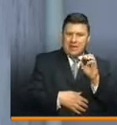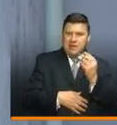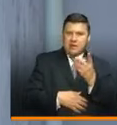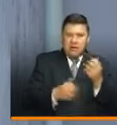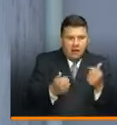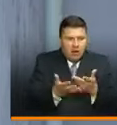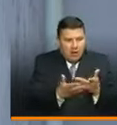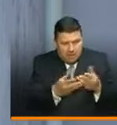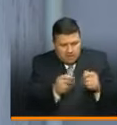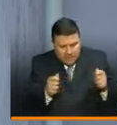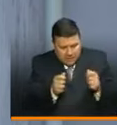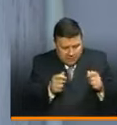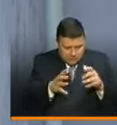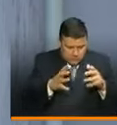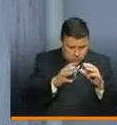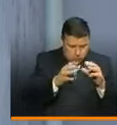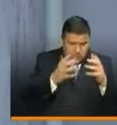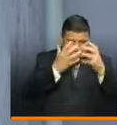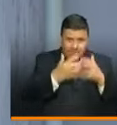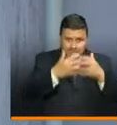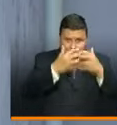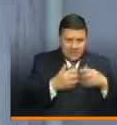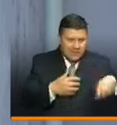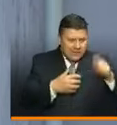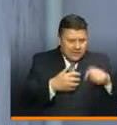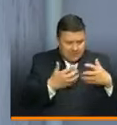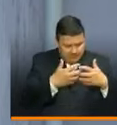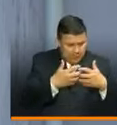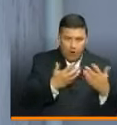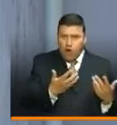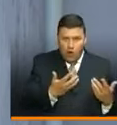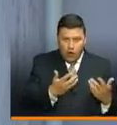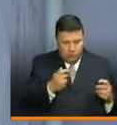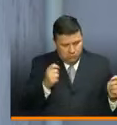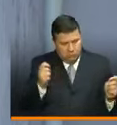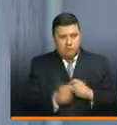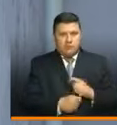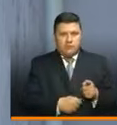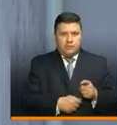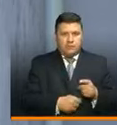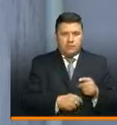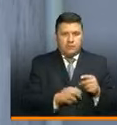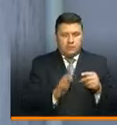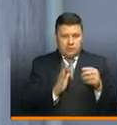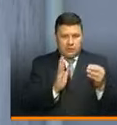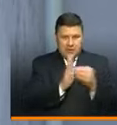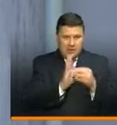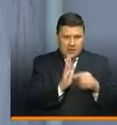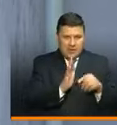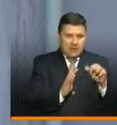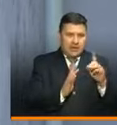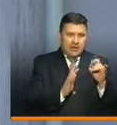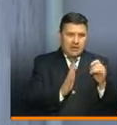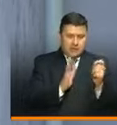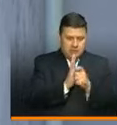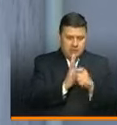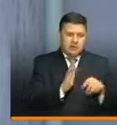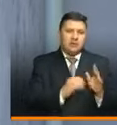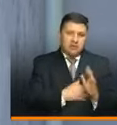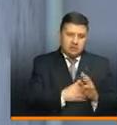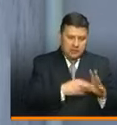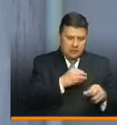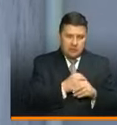con materiales y para ayudarles con fábricas si necesitan, para poder convertir esos renders en prototipo,